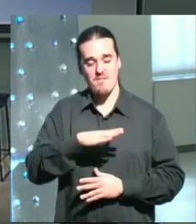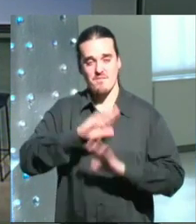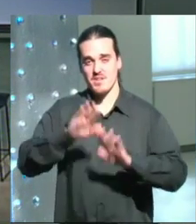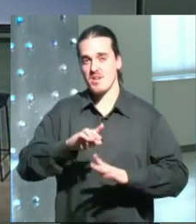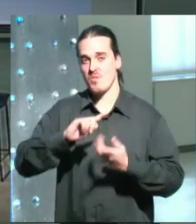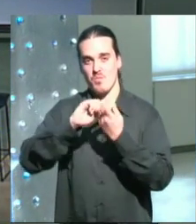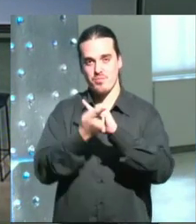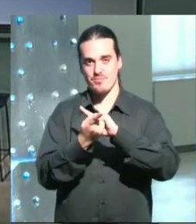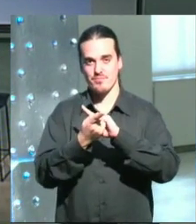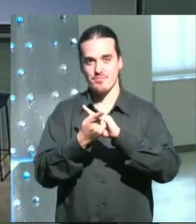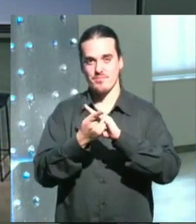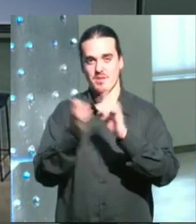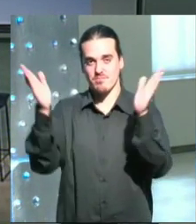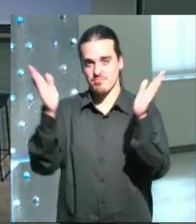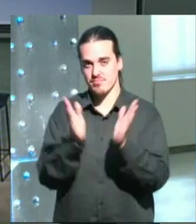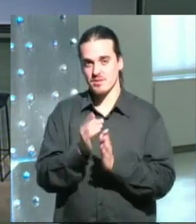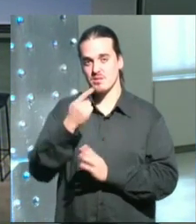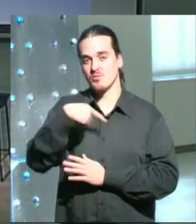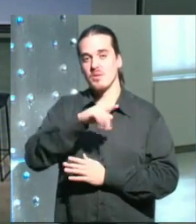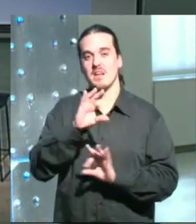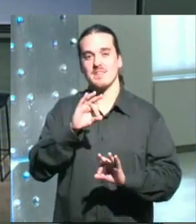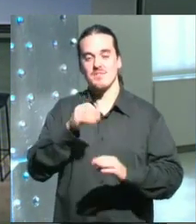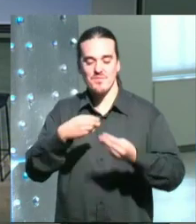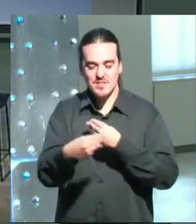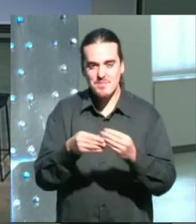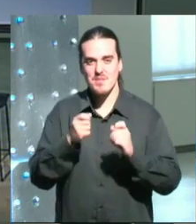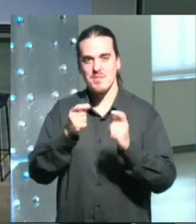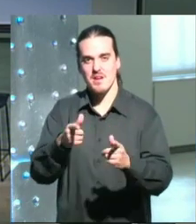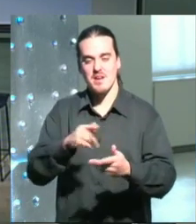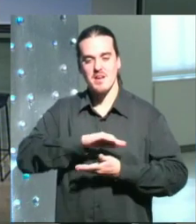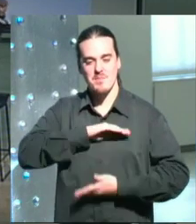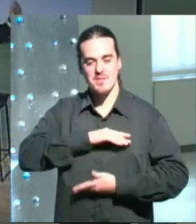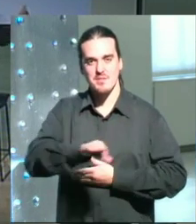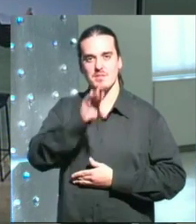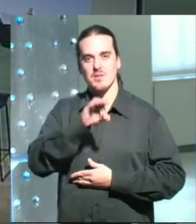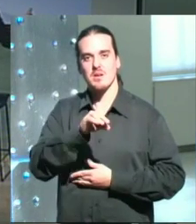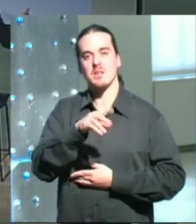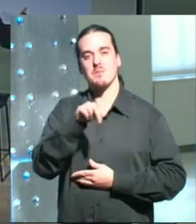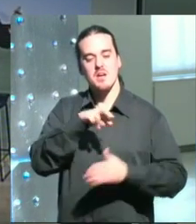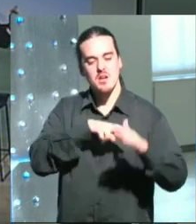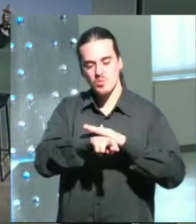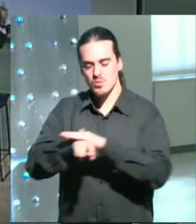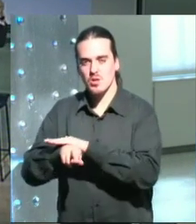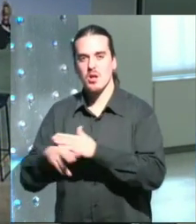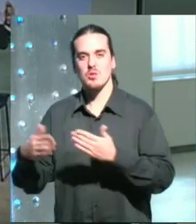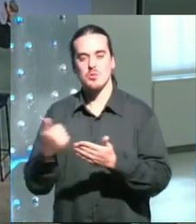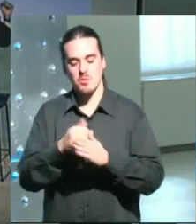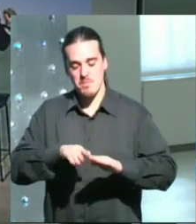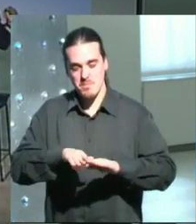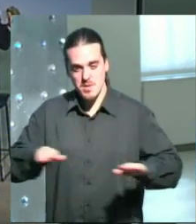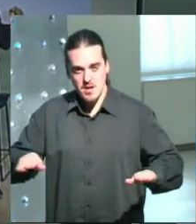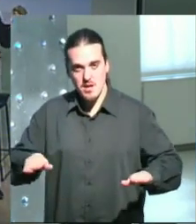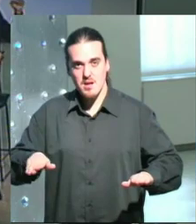asignarle flexibilidad, capacidad de decisión y recursos a las bases. Donde la cúpula era